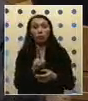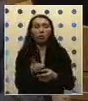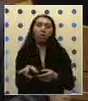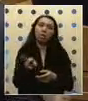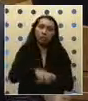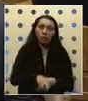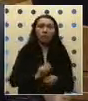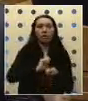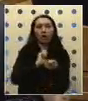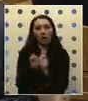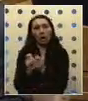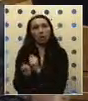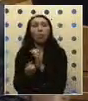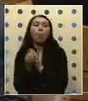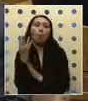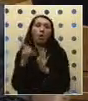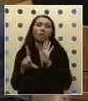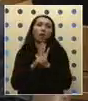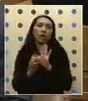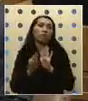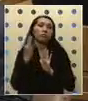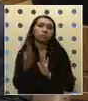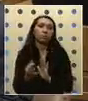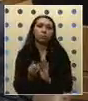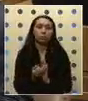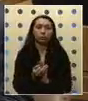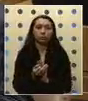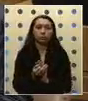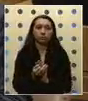cambios, como digo, dentro de nuevas leyes de futuro.